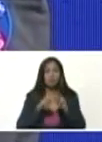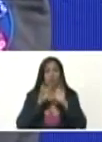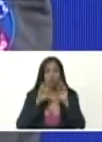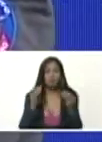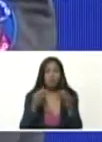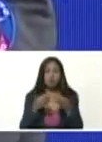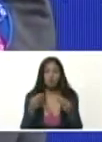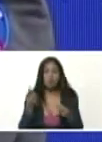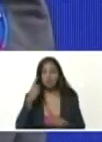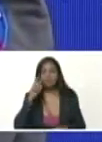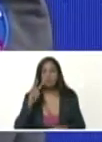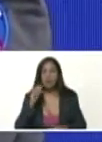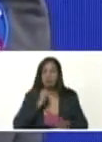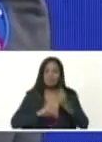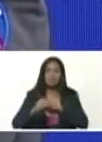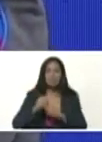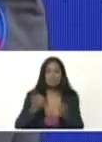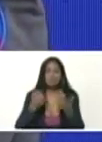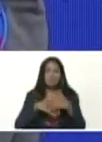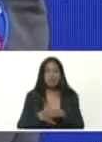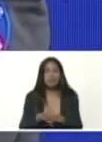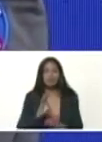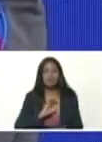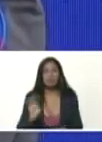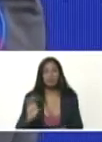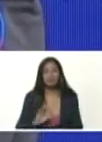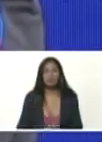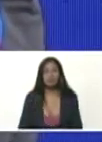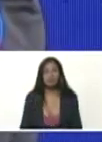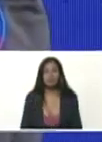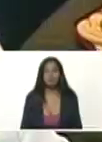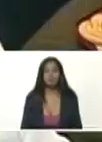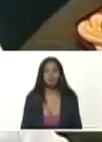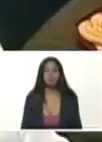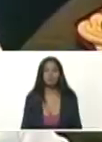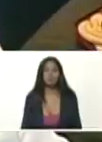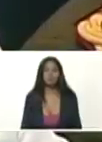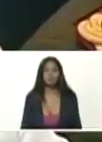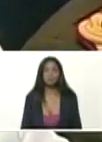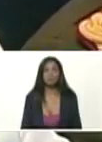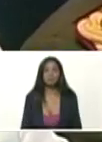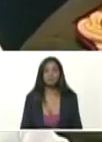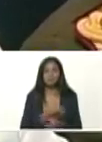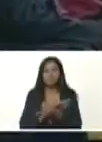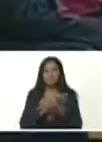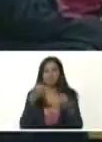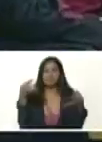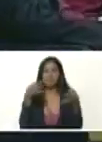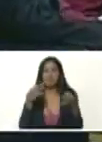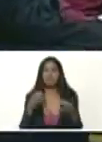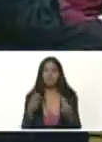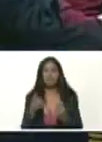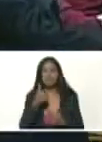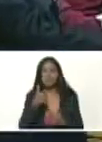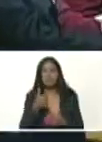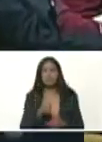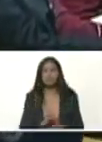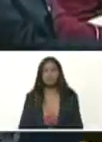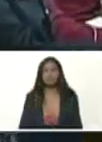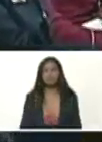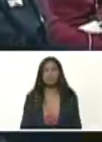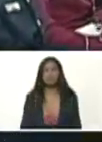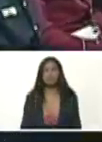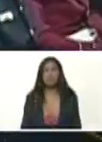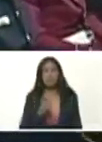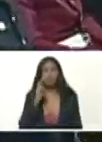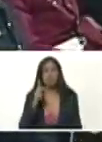tiene que ver con la defensa integral de la patria. Mi comandante en jefe. Excelente, muy bien.